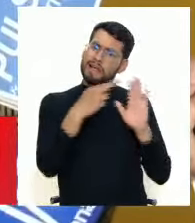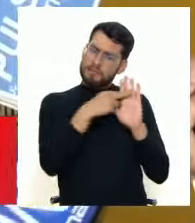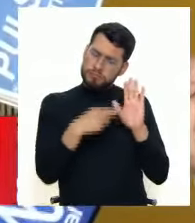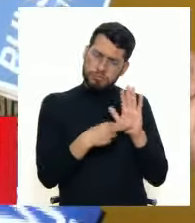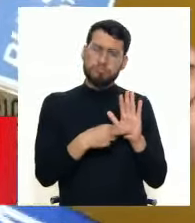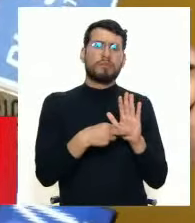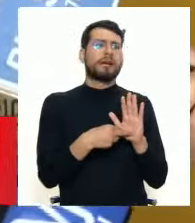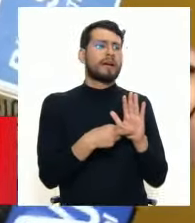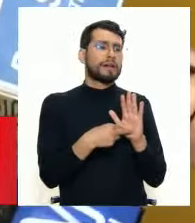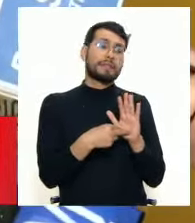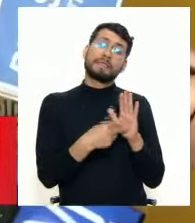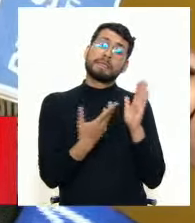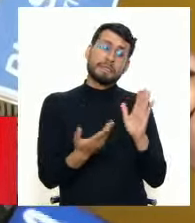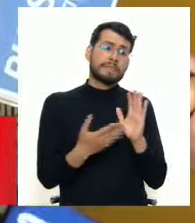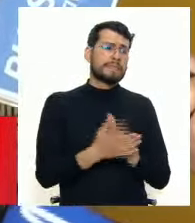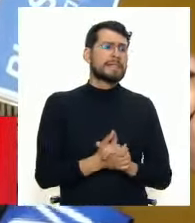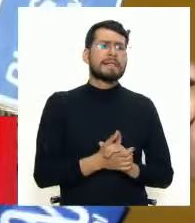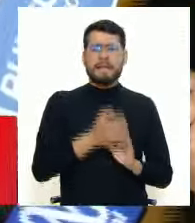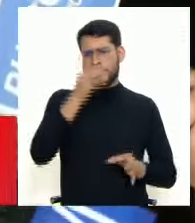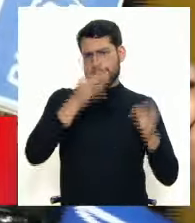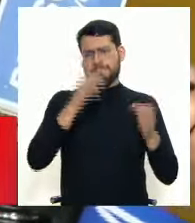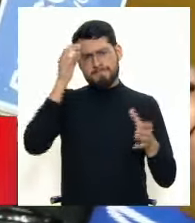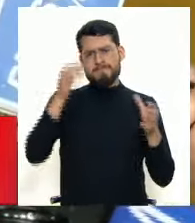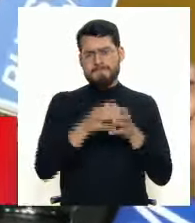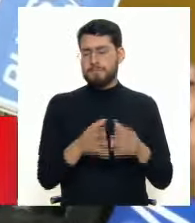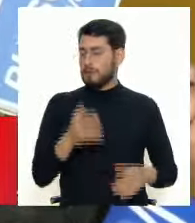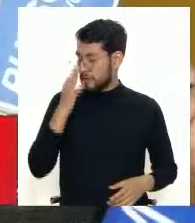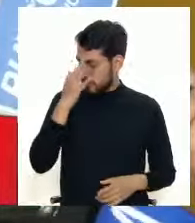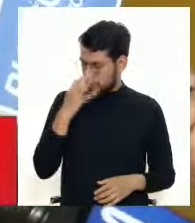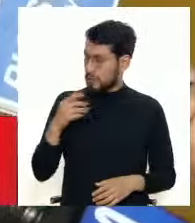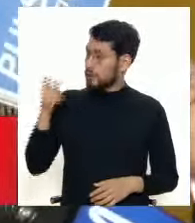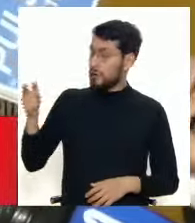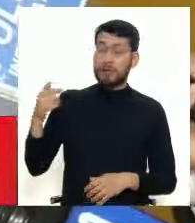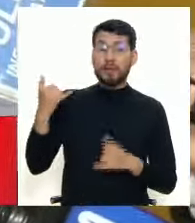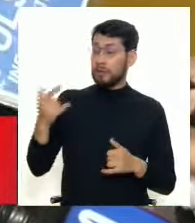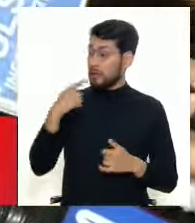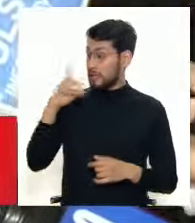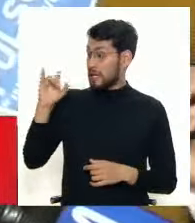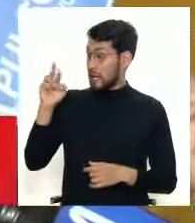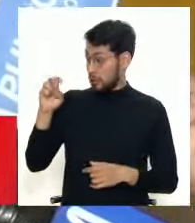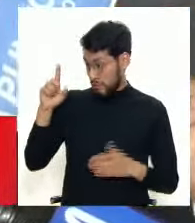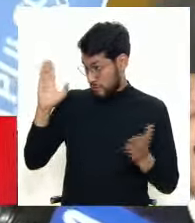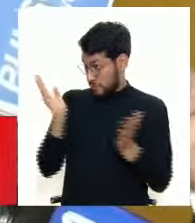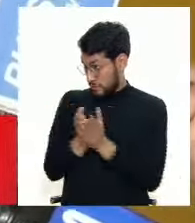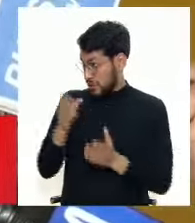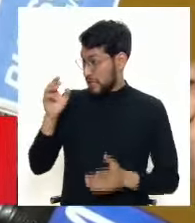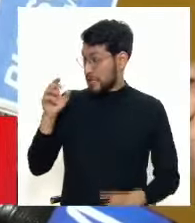reglamento del Poder Legislativo. ¿El congresista Darwin Espinosa entonces podría ser sancionado, dice usted?